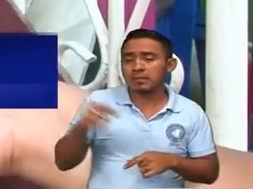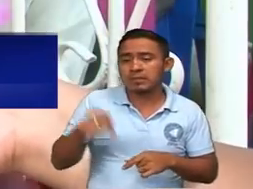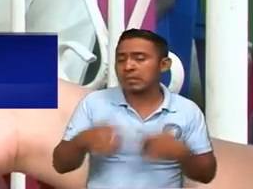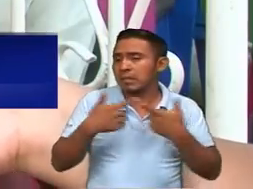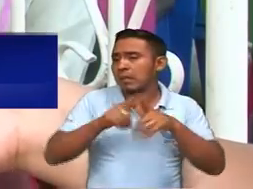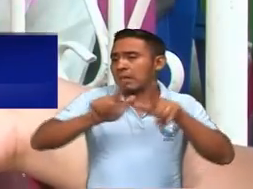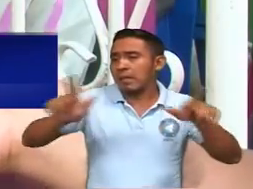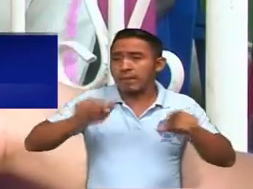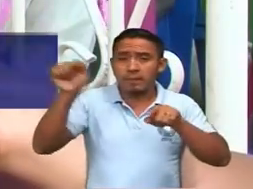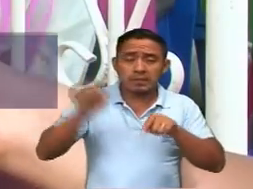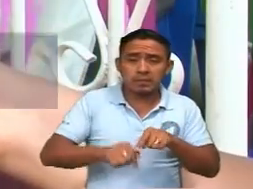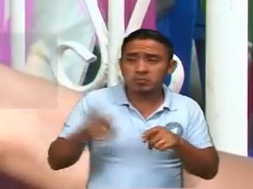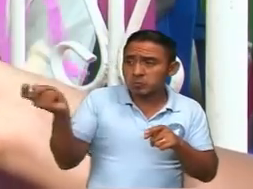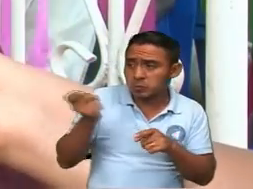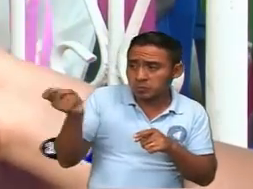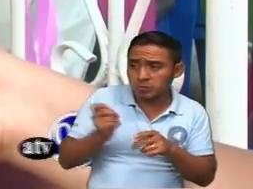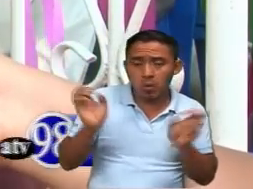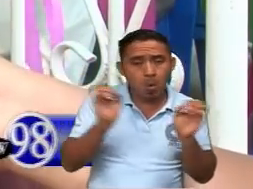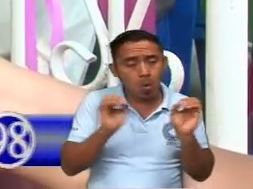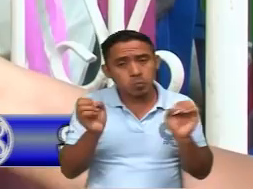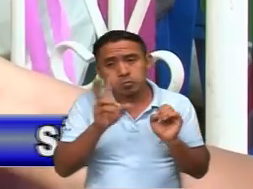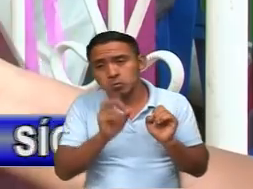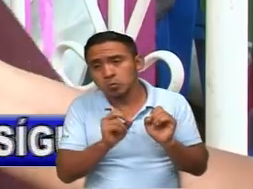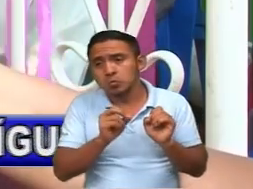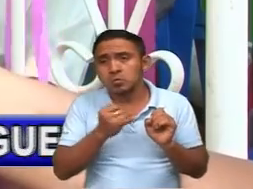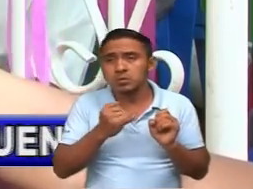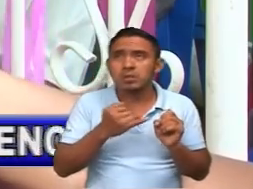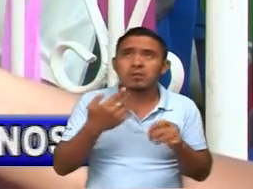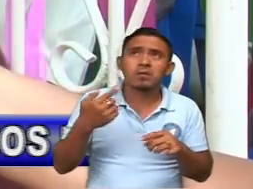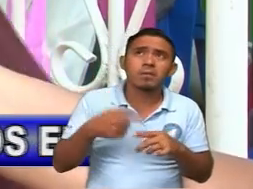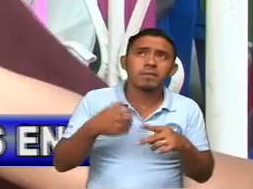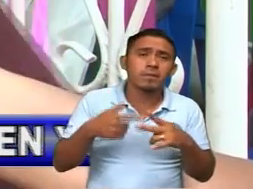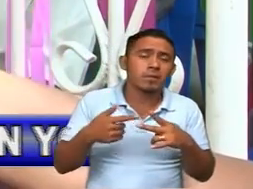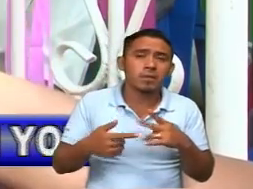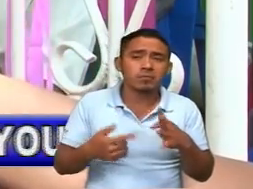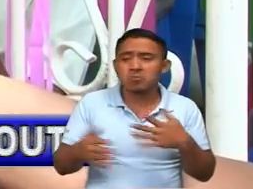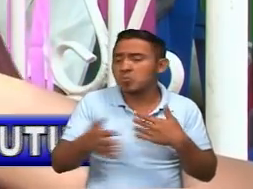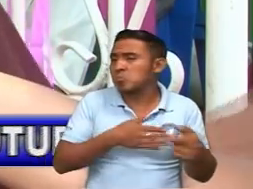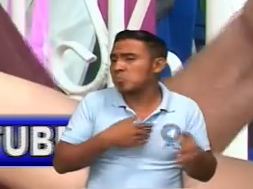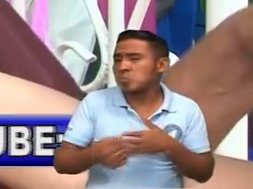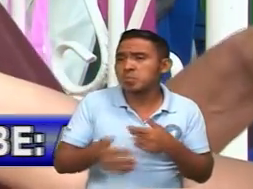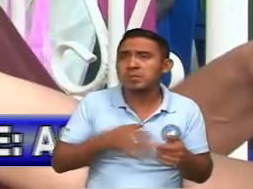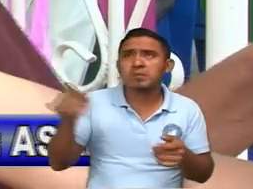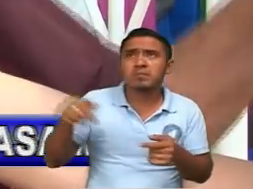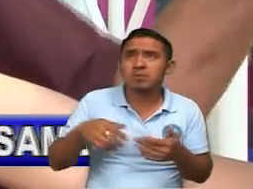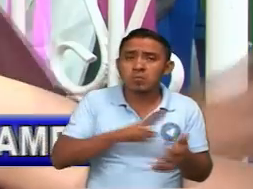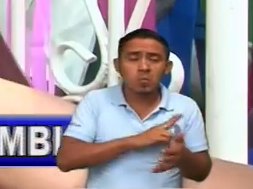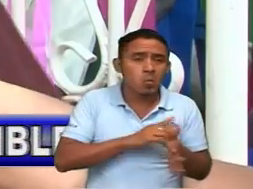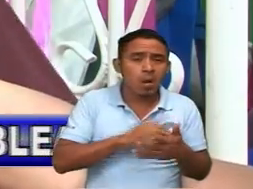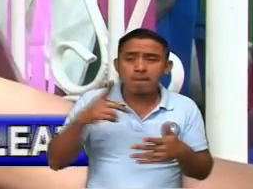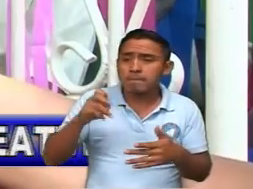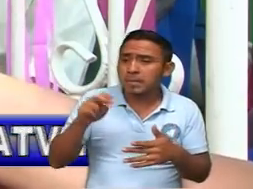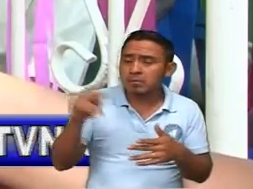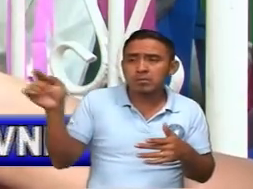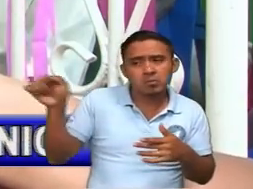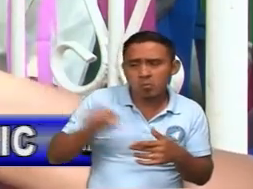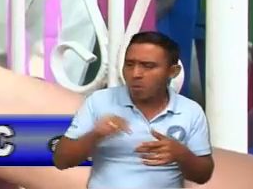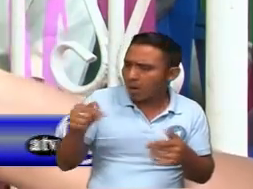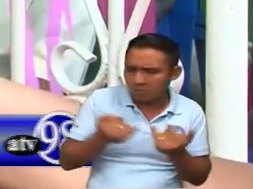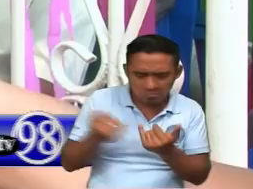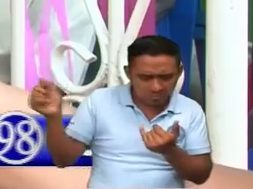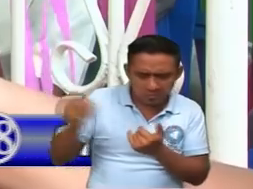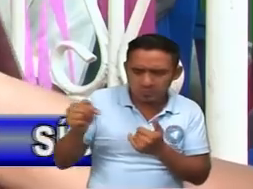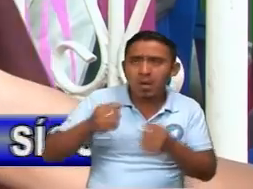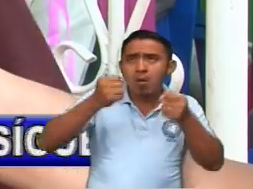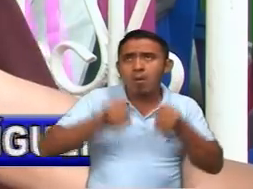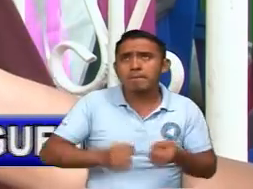y no asegurados. Tengas pensión reducida, proporcional, como se le llama, viene aquí. Y si no tiene pensión, también se le atiende.